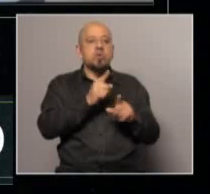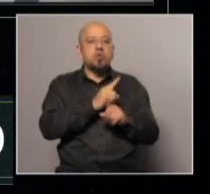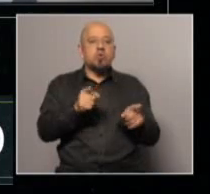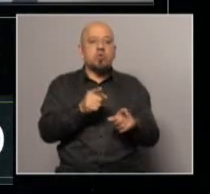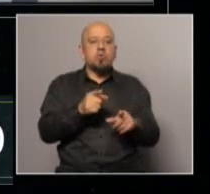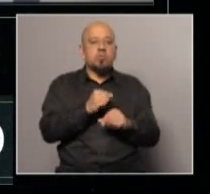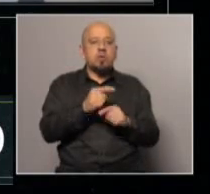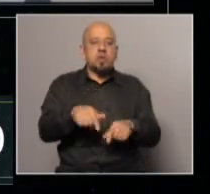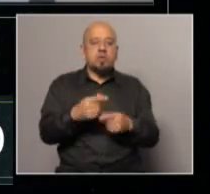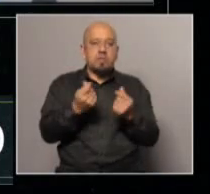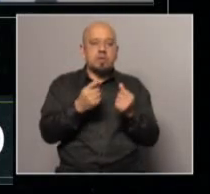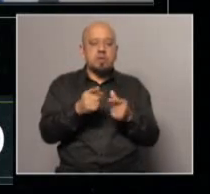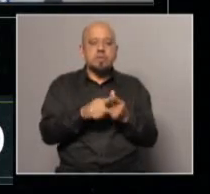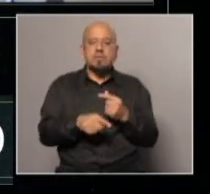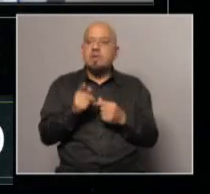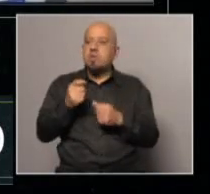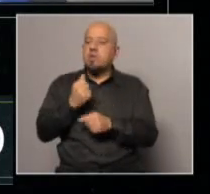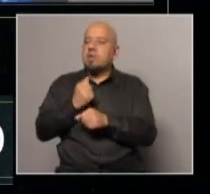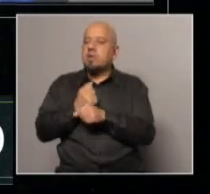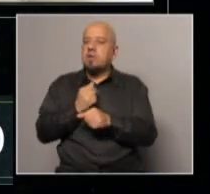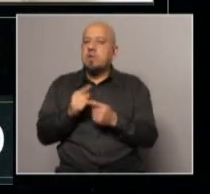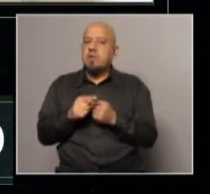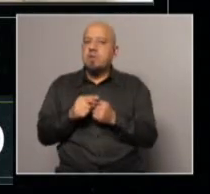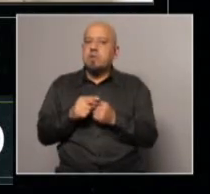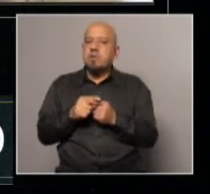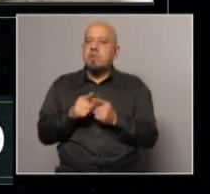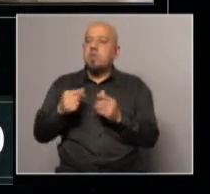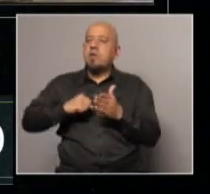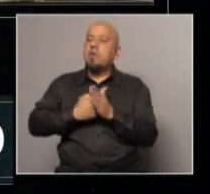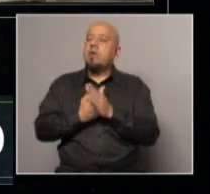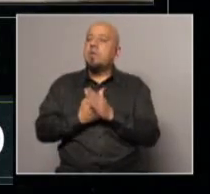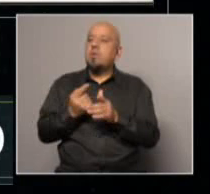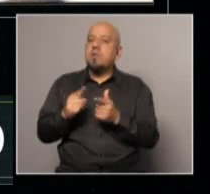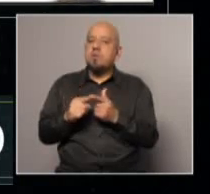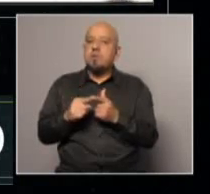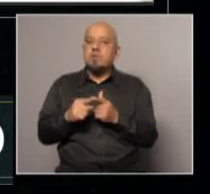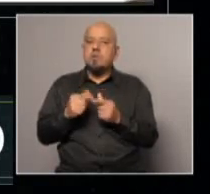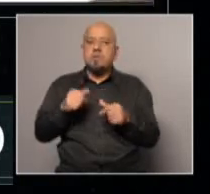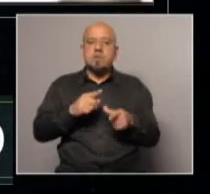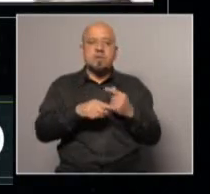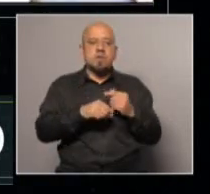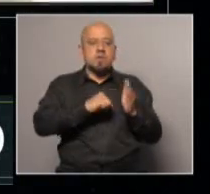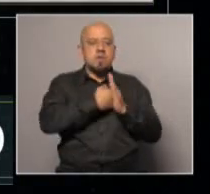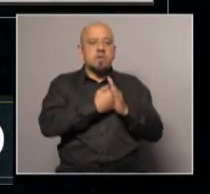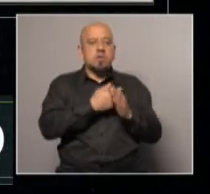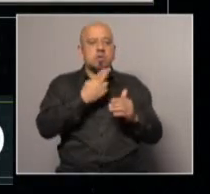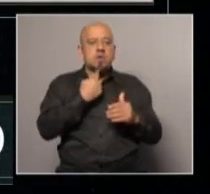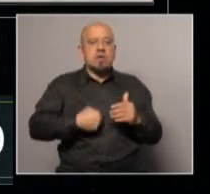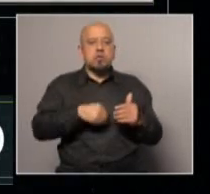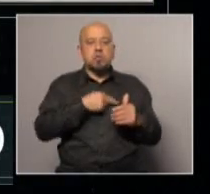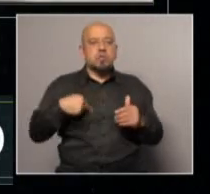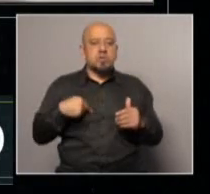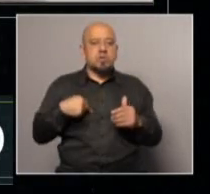operen con dinero en la industria. ¿Con quién trabajan? ¿Con quién trabajan? ¿Con qué banco? Los operadores. Acá, sí. Trabajamos con bancos de Suiza.